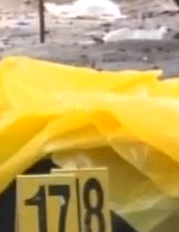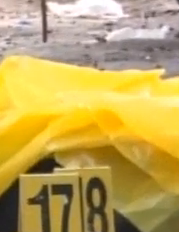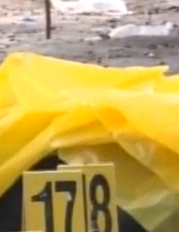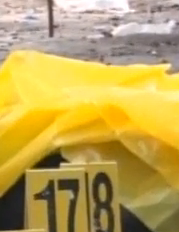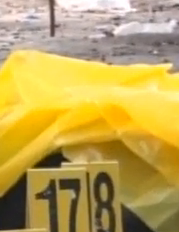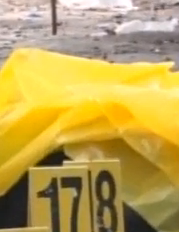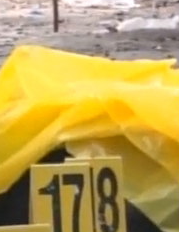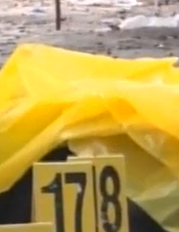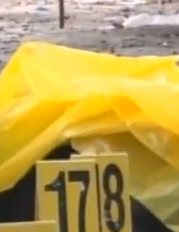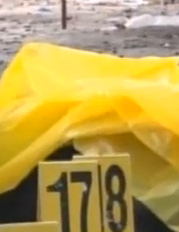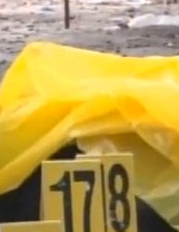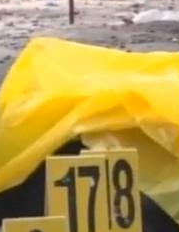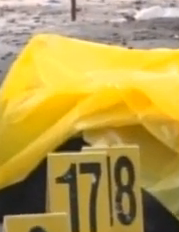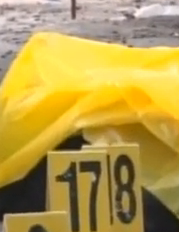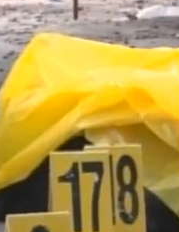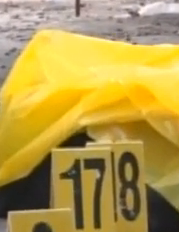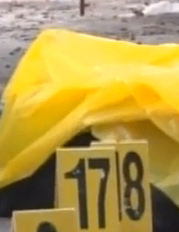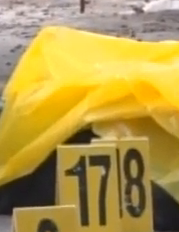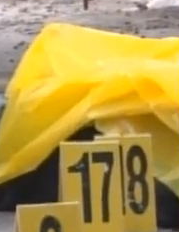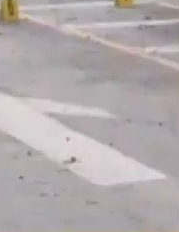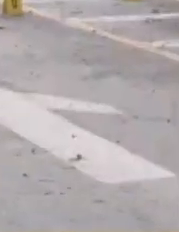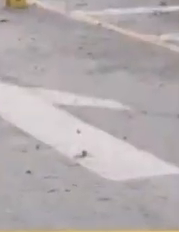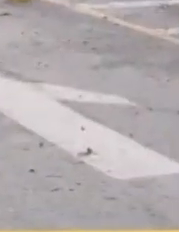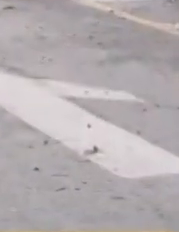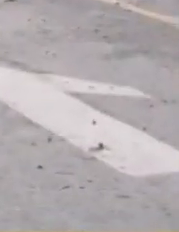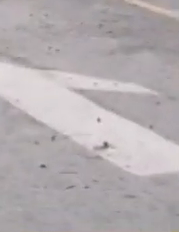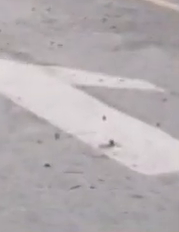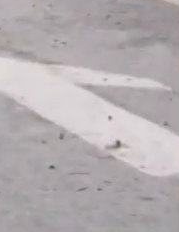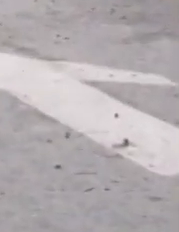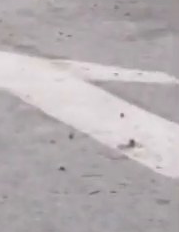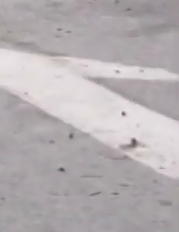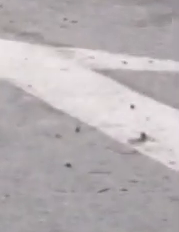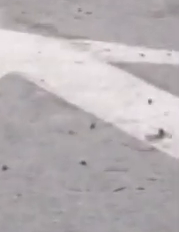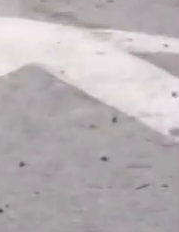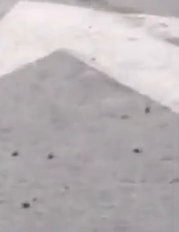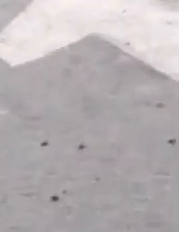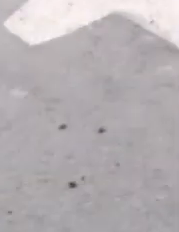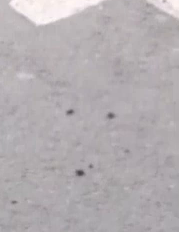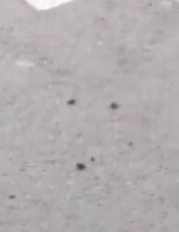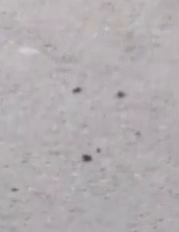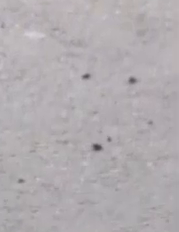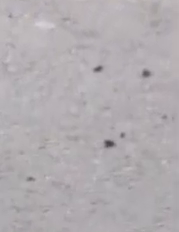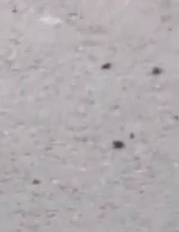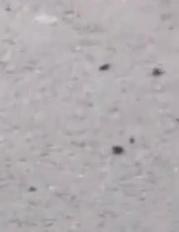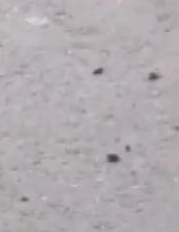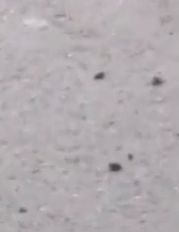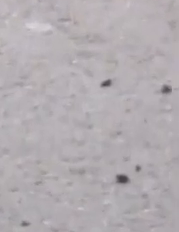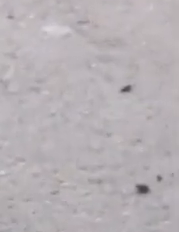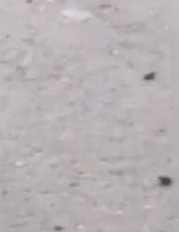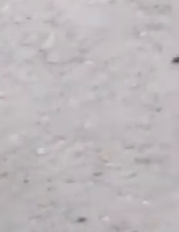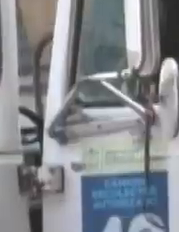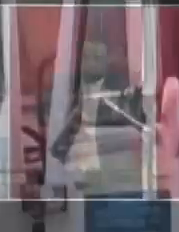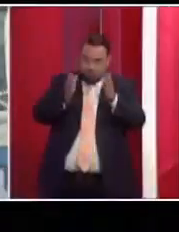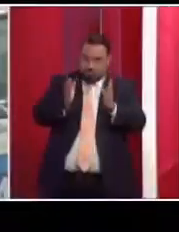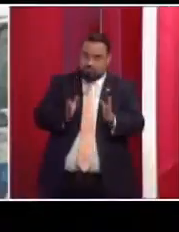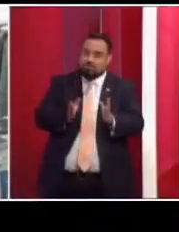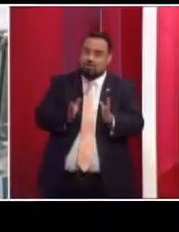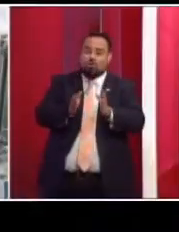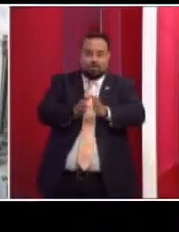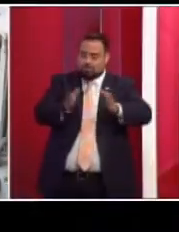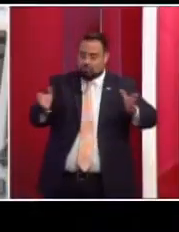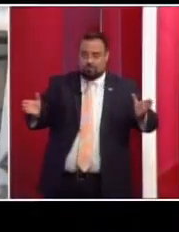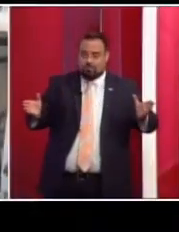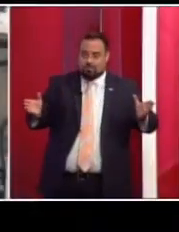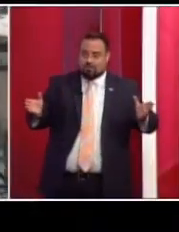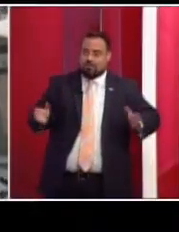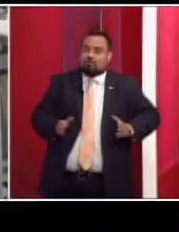tienen así de rodillas causando muerte causando dolor causando luto y es prácticamente en este momento si no hacemos algo